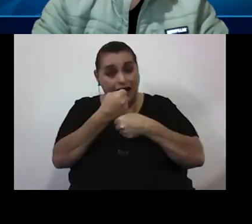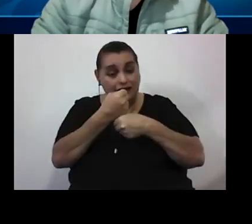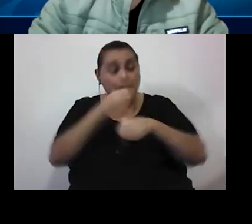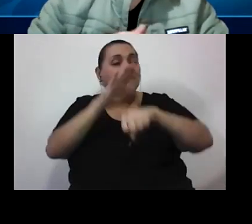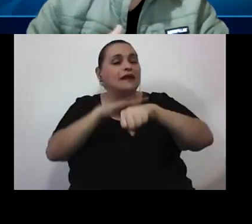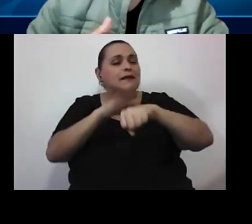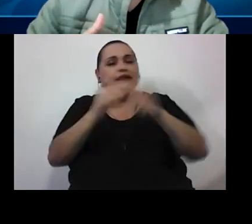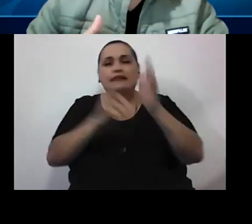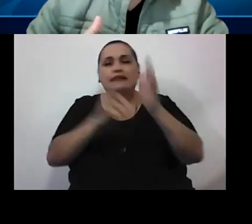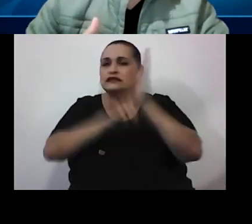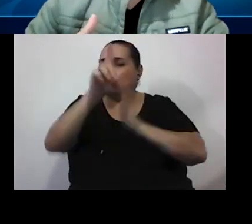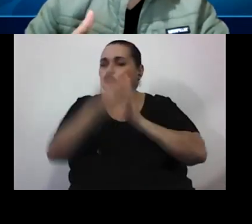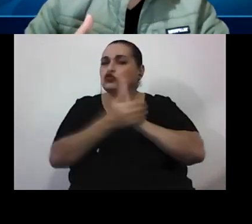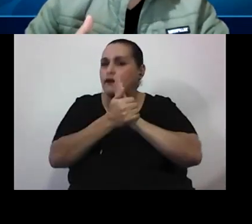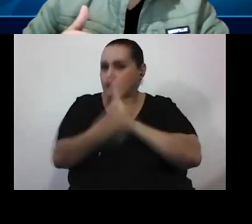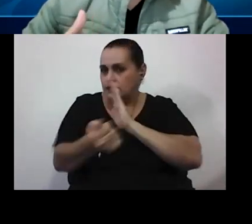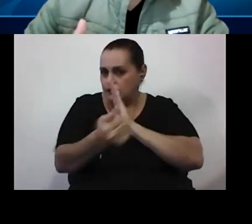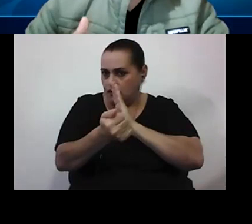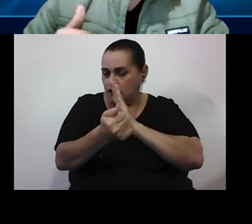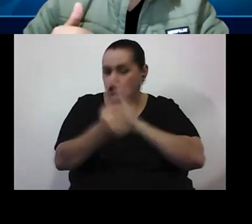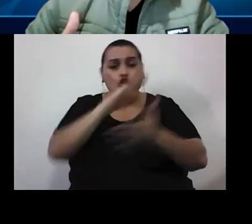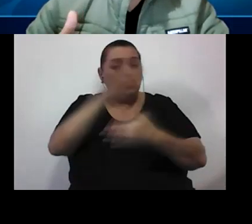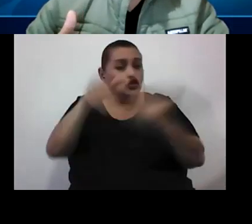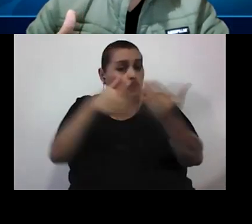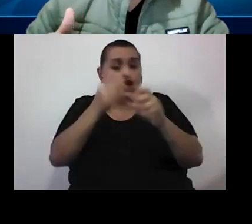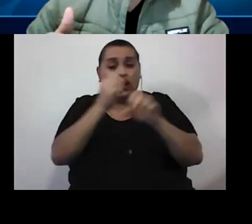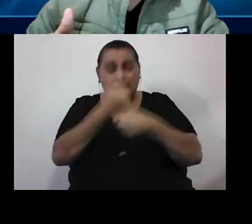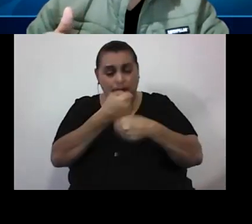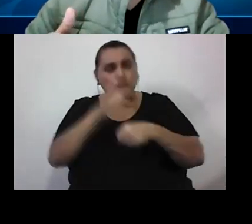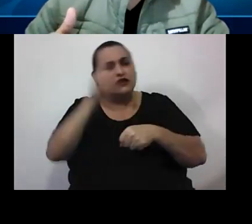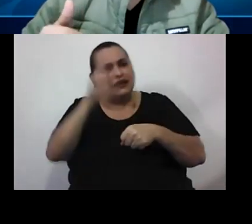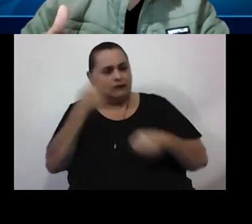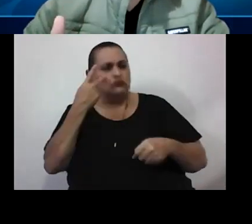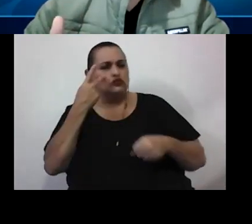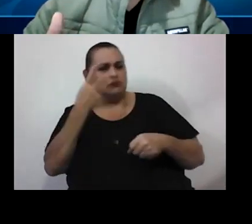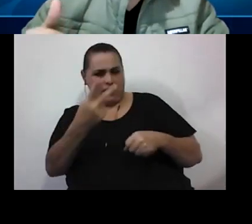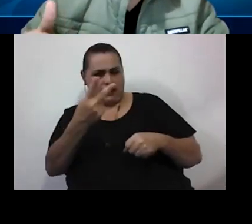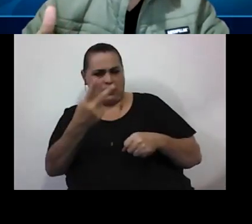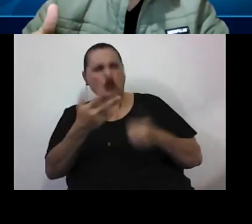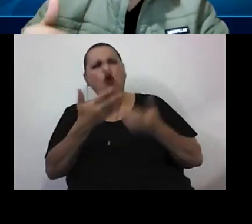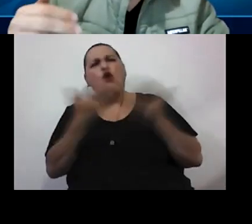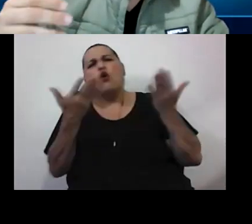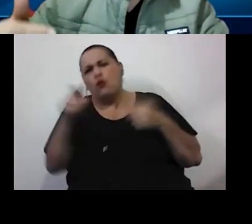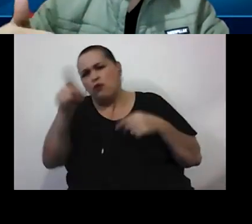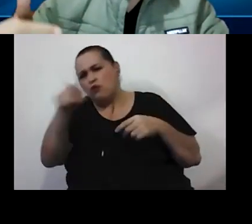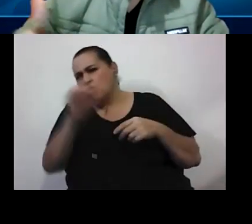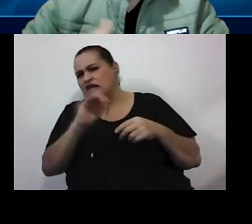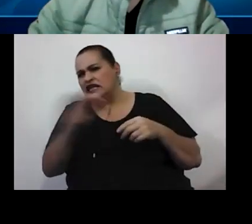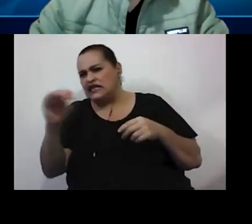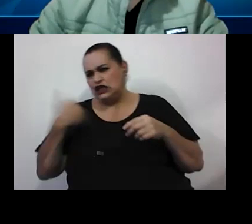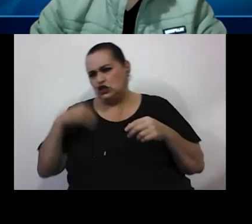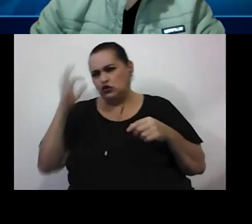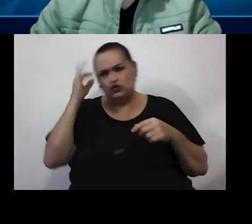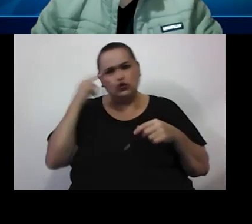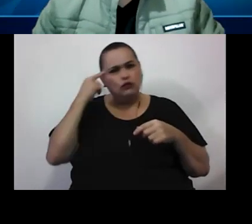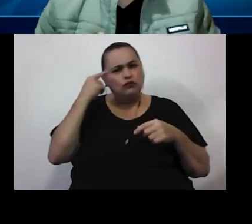habilidad, y todo lo que hagamos tenemos que fijarnos y visualizar cómo serán esos niños y esas niñas cuando tengan 20,